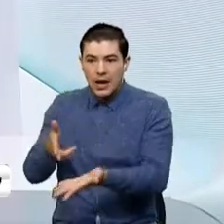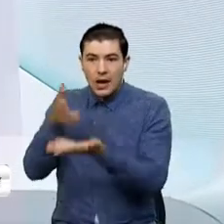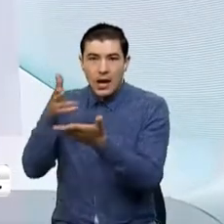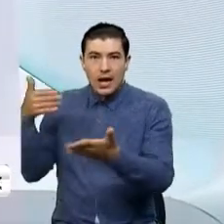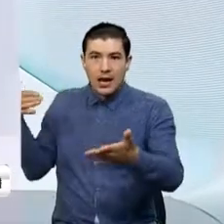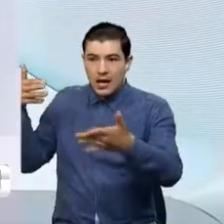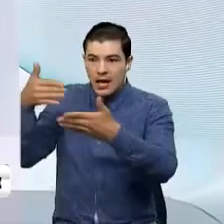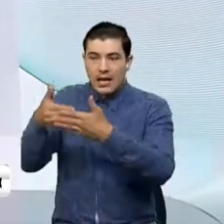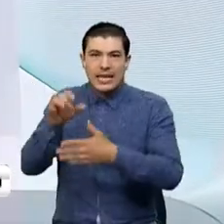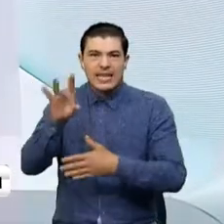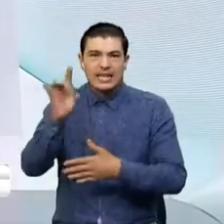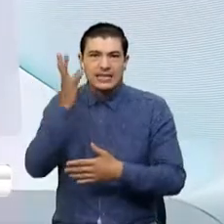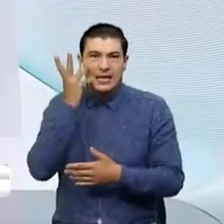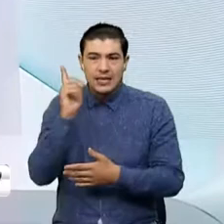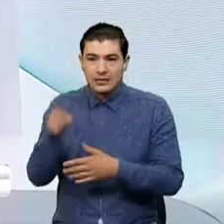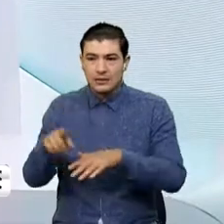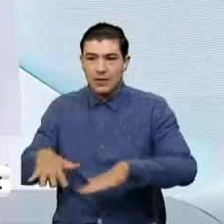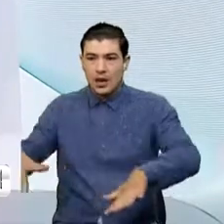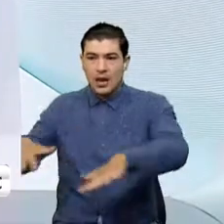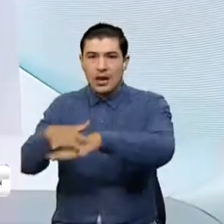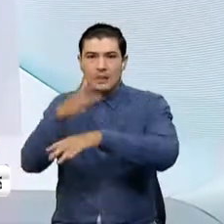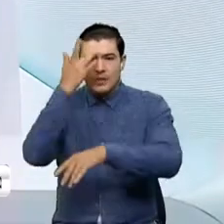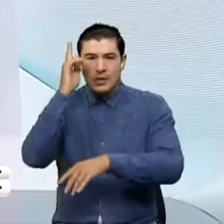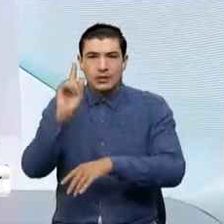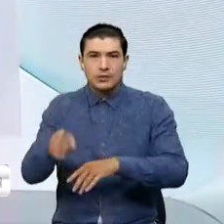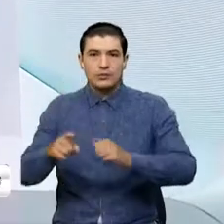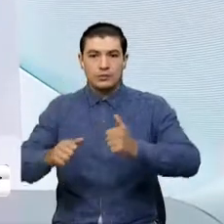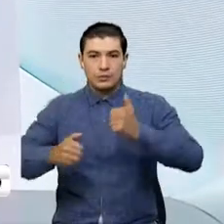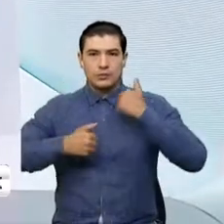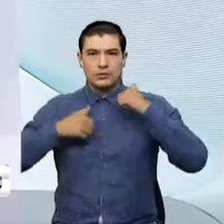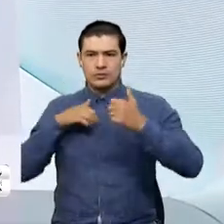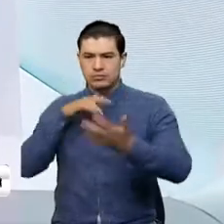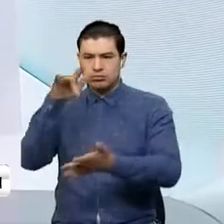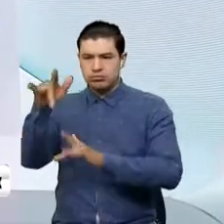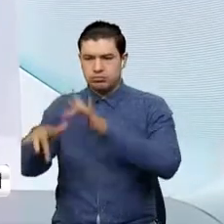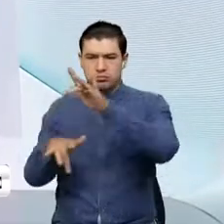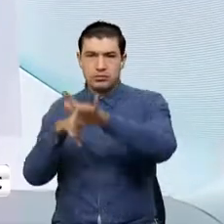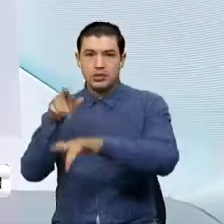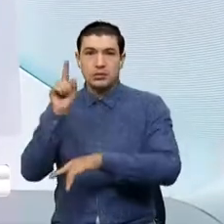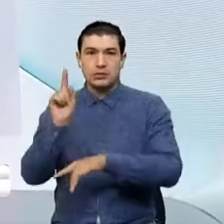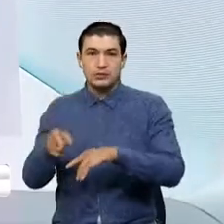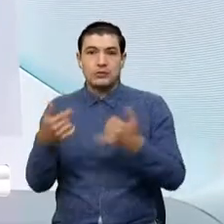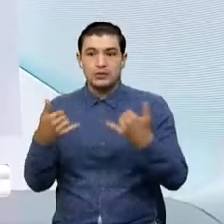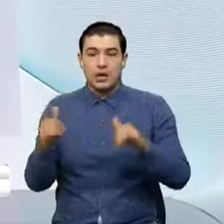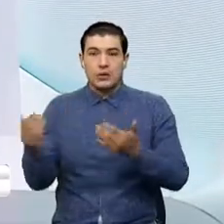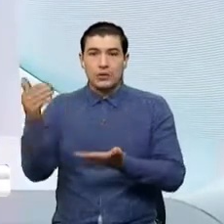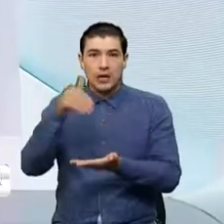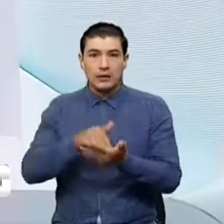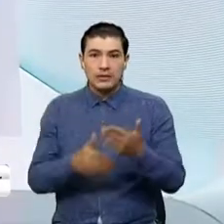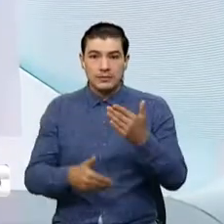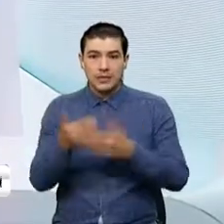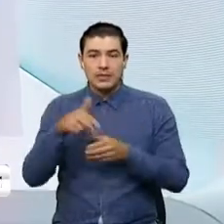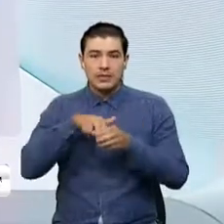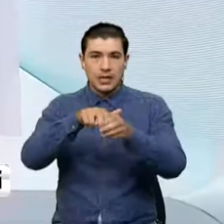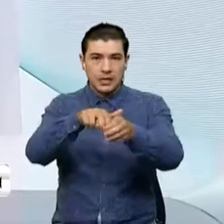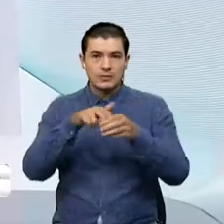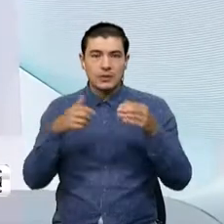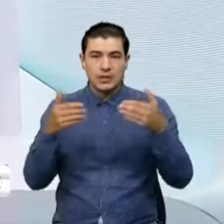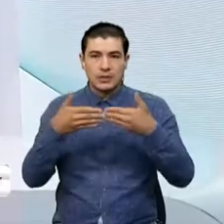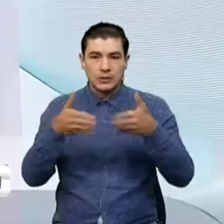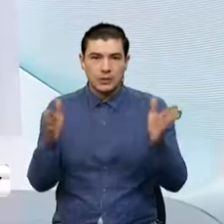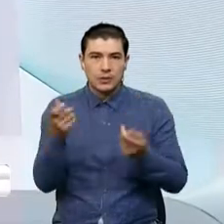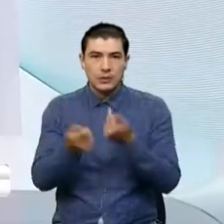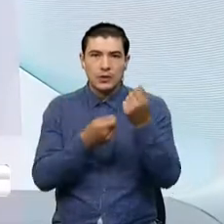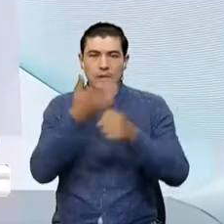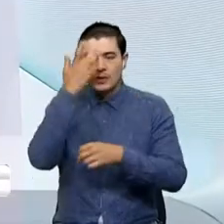15 días en zona del catatumbo pese a que la fuerza pública hacía presencia en la zona la reactivación del transporte y el comercio se dio tras